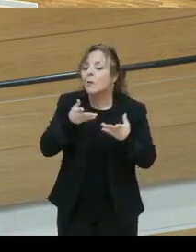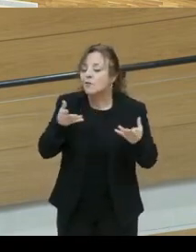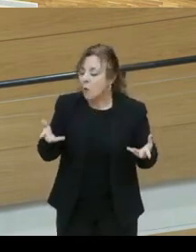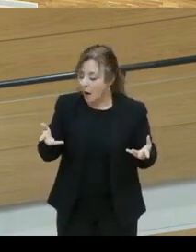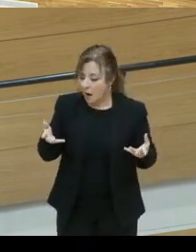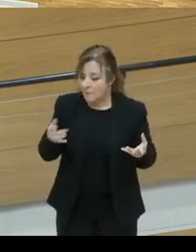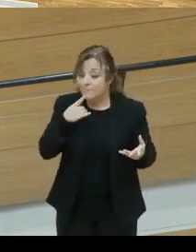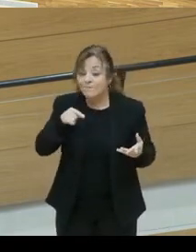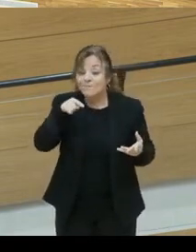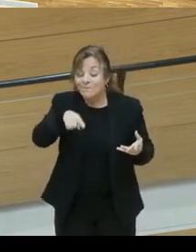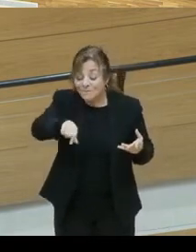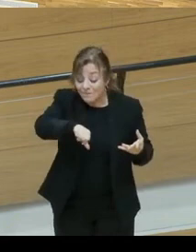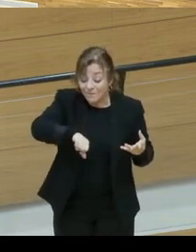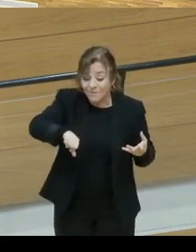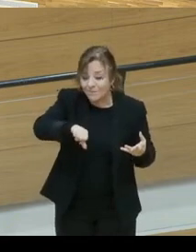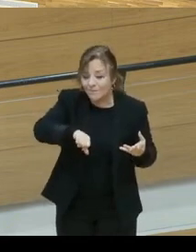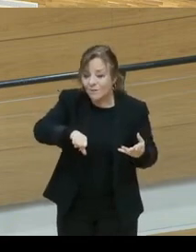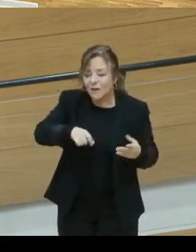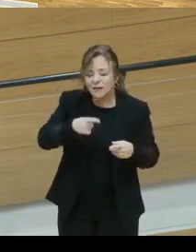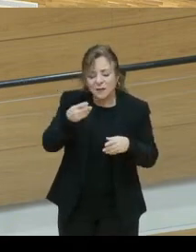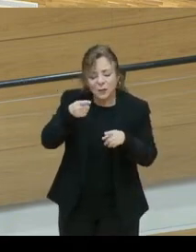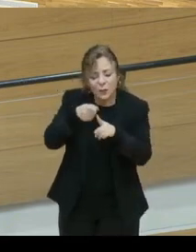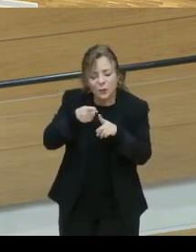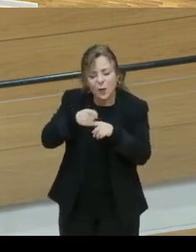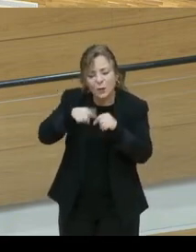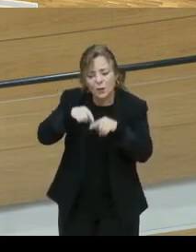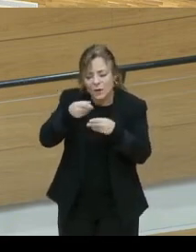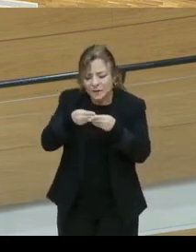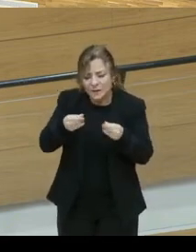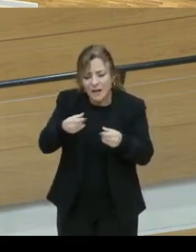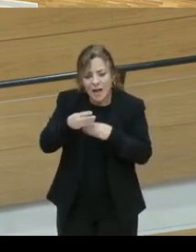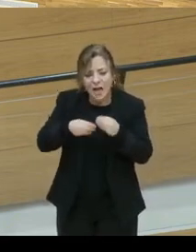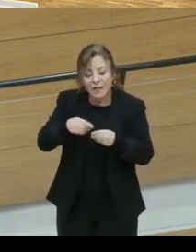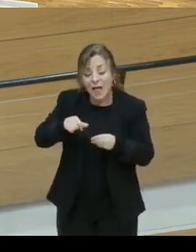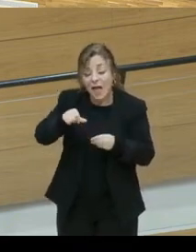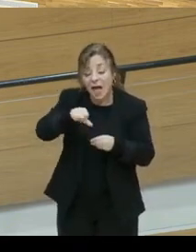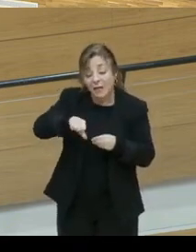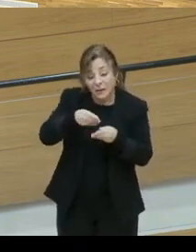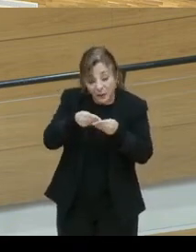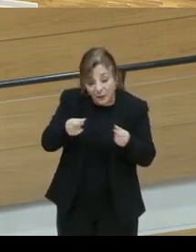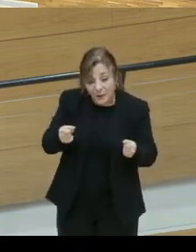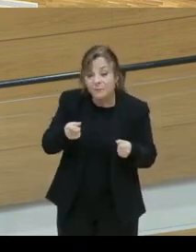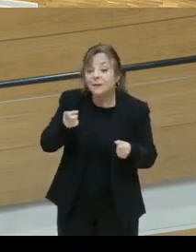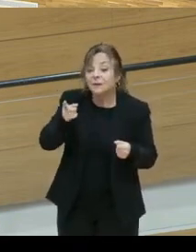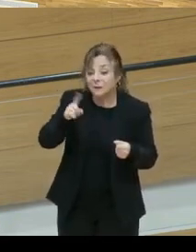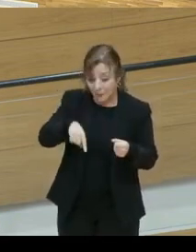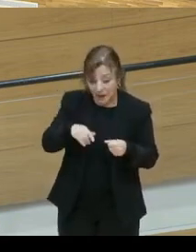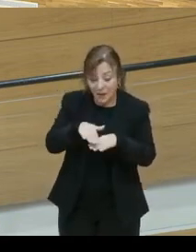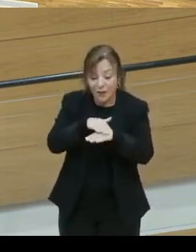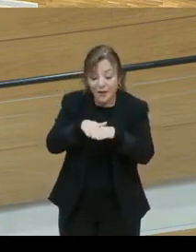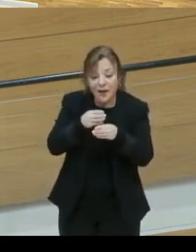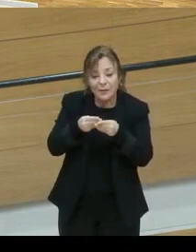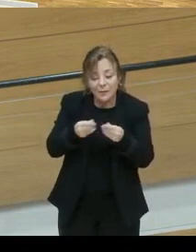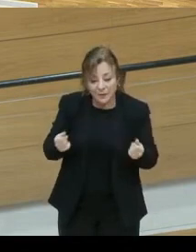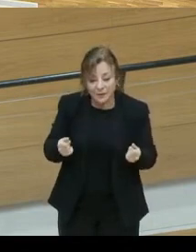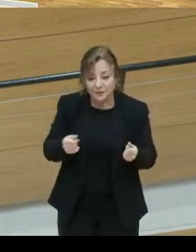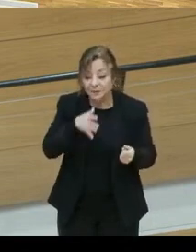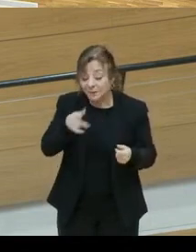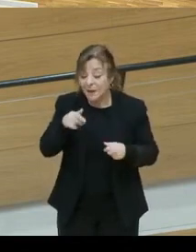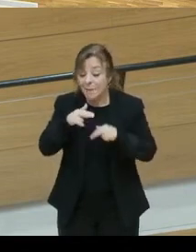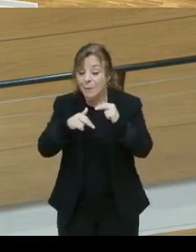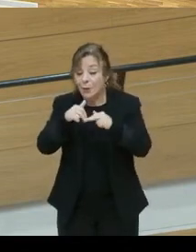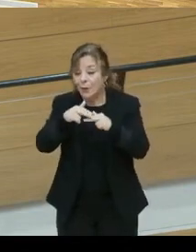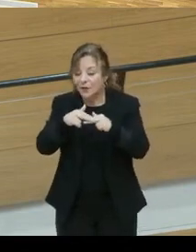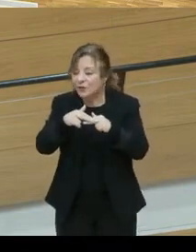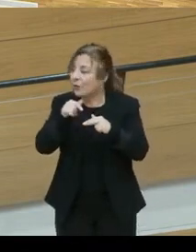extracción de este aceite se usan unos disolventes que disuelven el aceite, pero también disuelven las ceras. Por lo tanto, en el proceso de